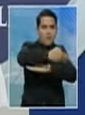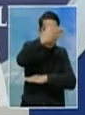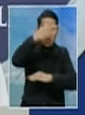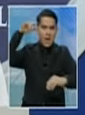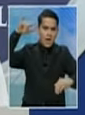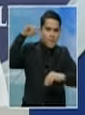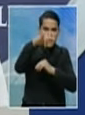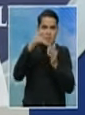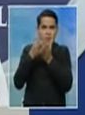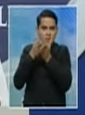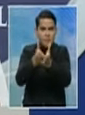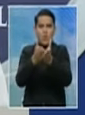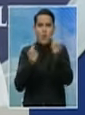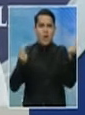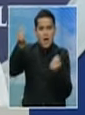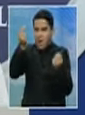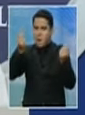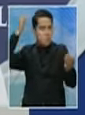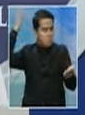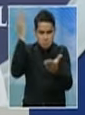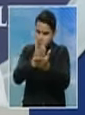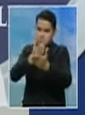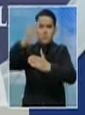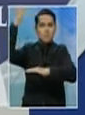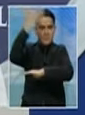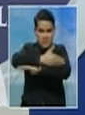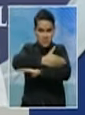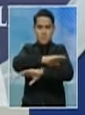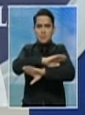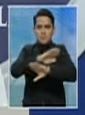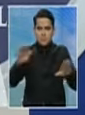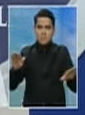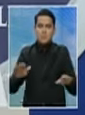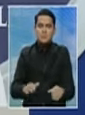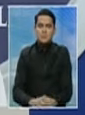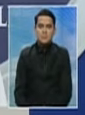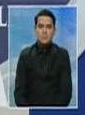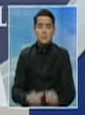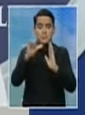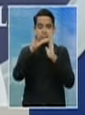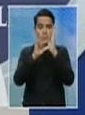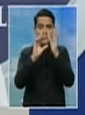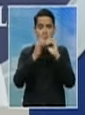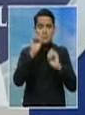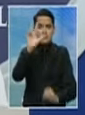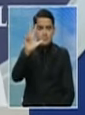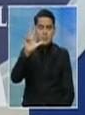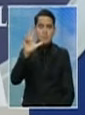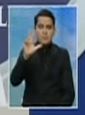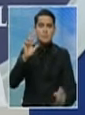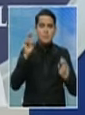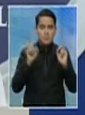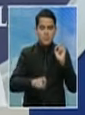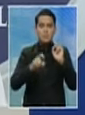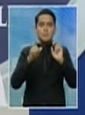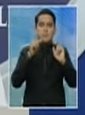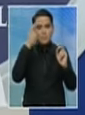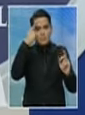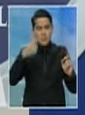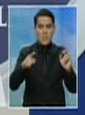y marítimas aéreas en el territorio nacional. Artículo 3. La restricción a las